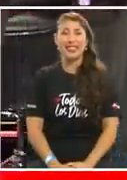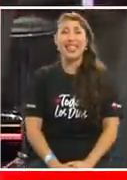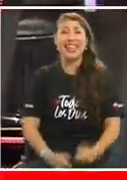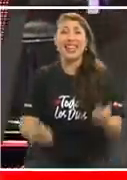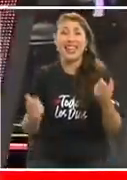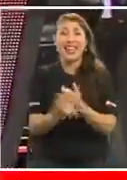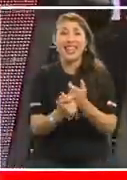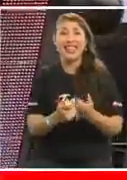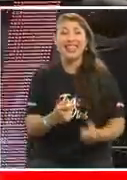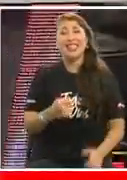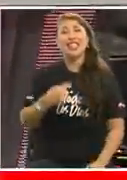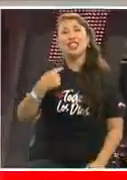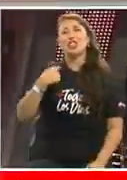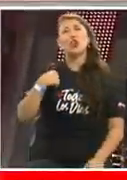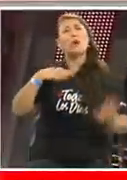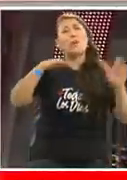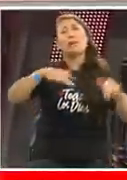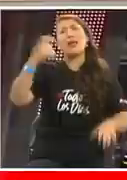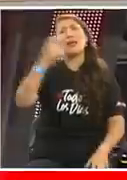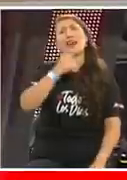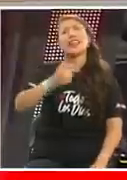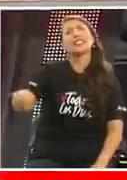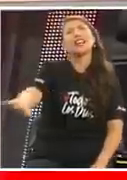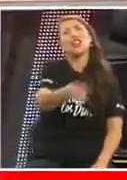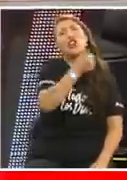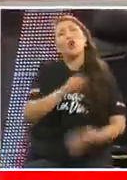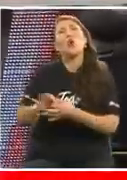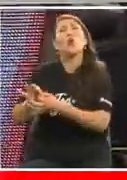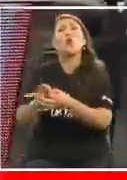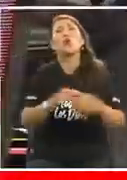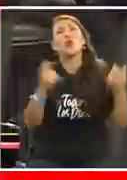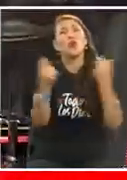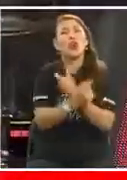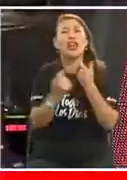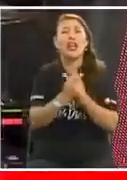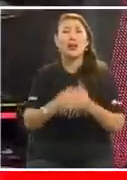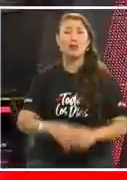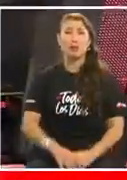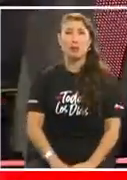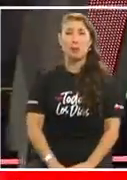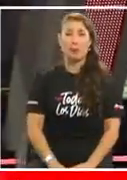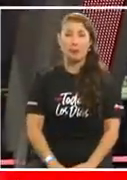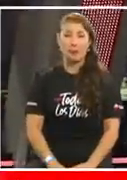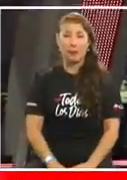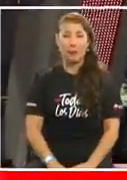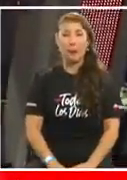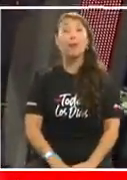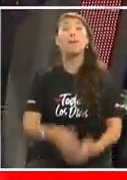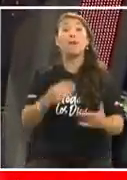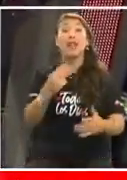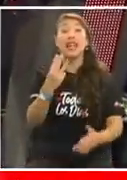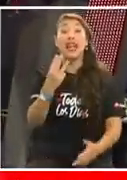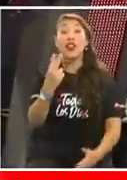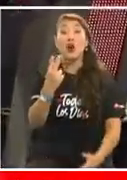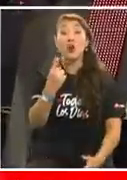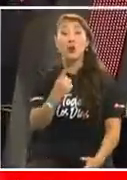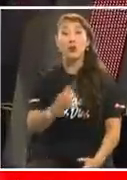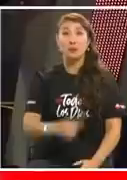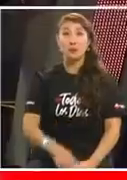Voy a hacer yo misma nomás y nos reímos todos juntos. La risa de Denise también es muy buena. A ver, Denise, 3, 2,